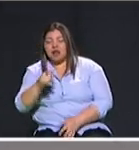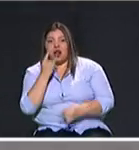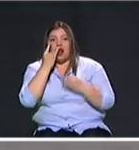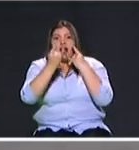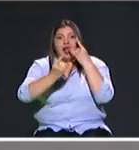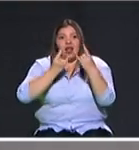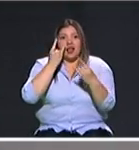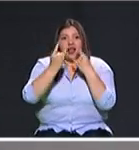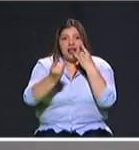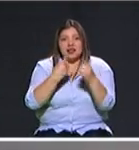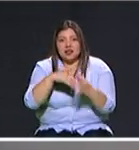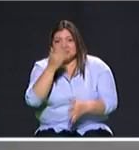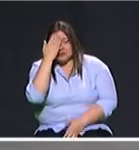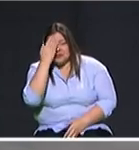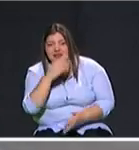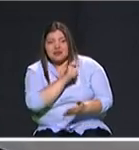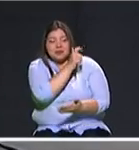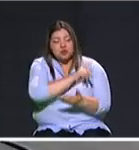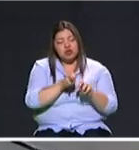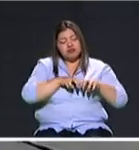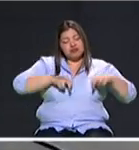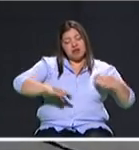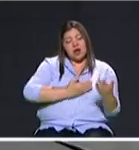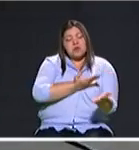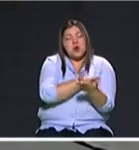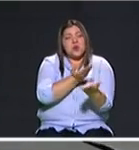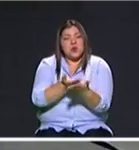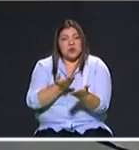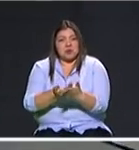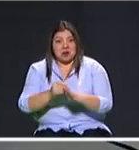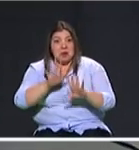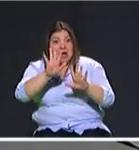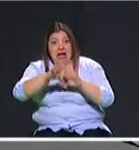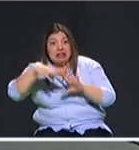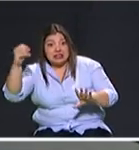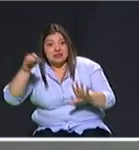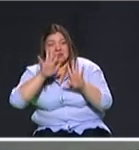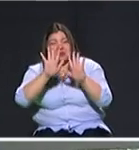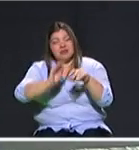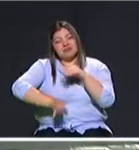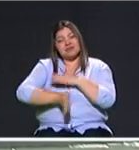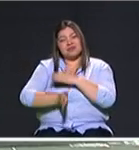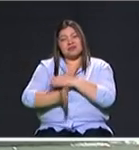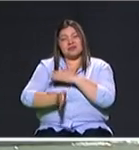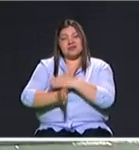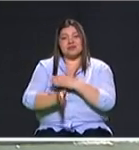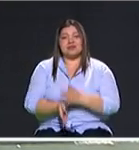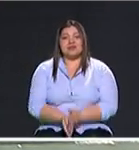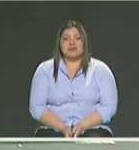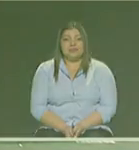en conocer las propuestas de los candidatos no se despeguen no nos demoramos ya volvemos continúen con nosotros